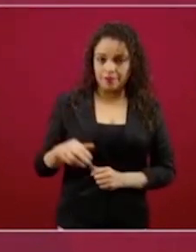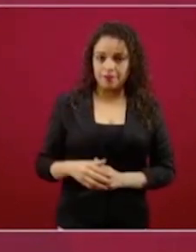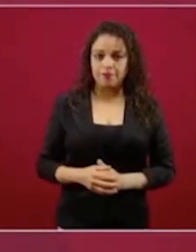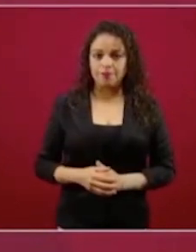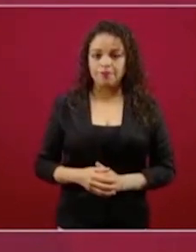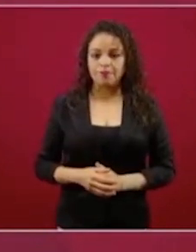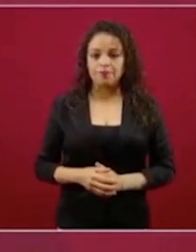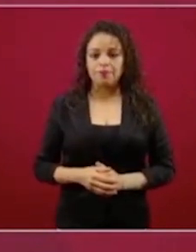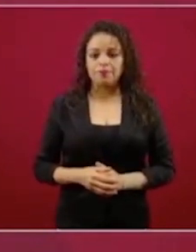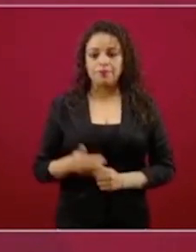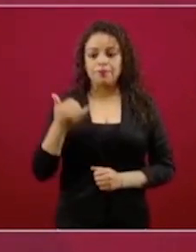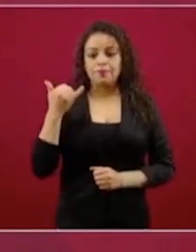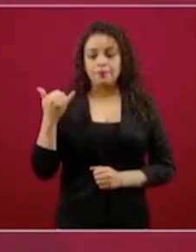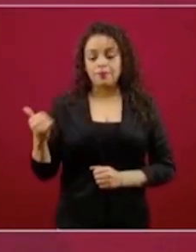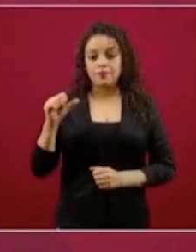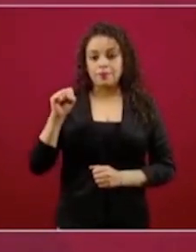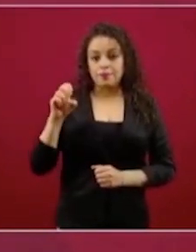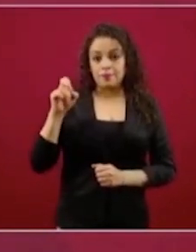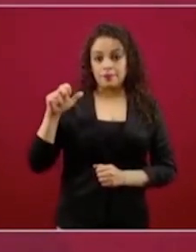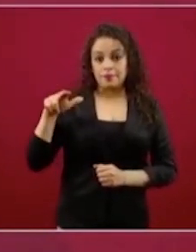como al secretario de la Defensa